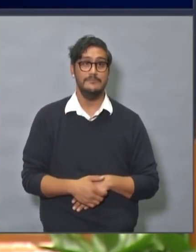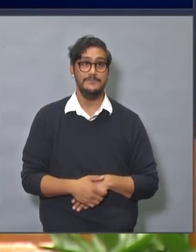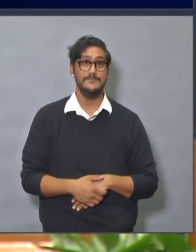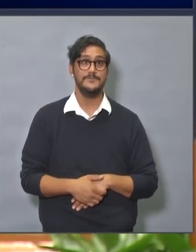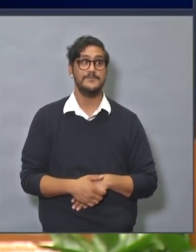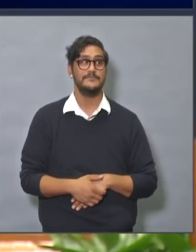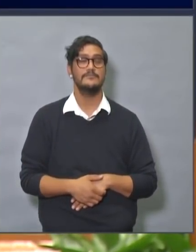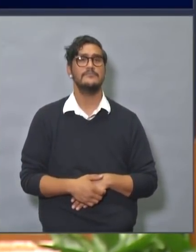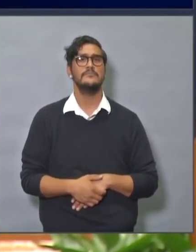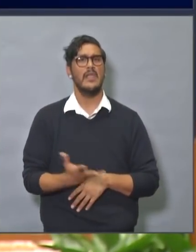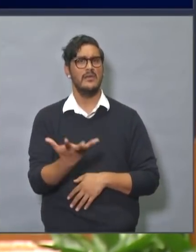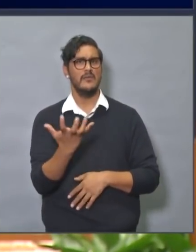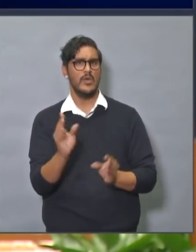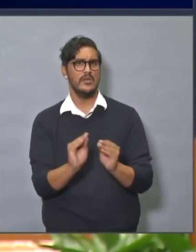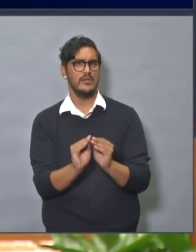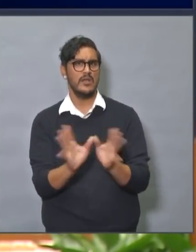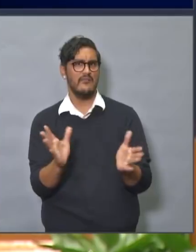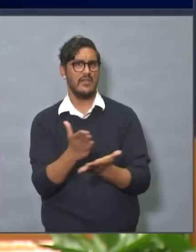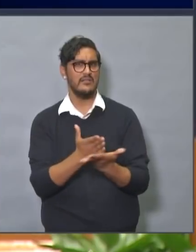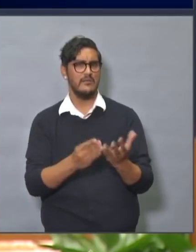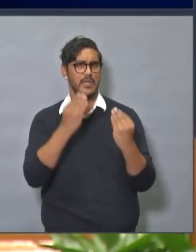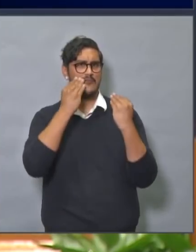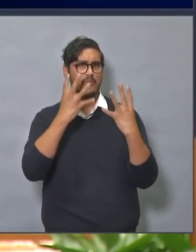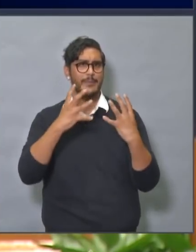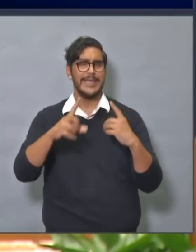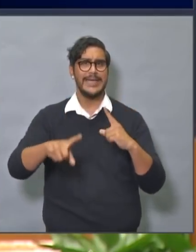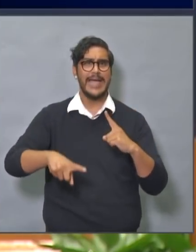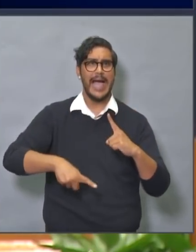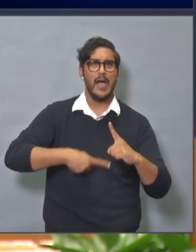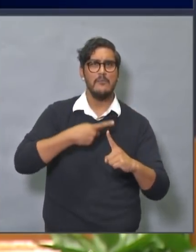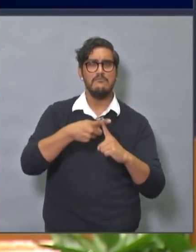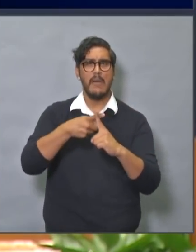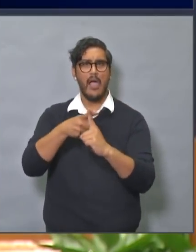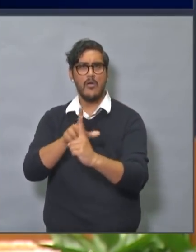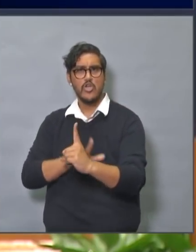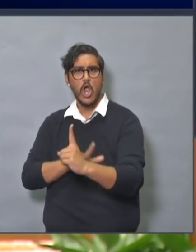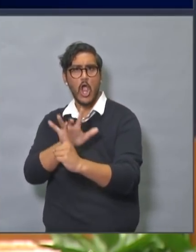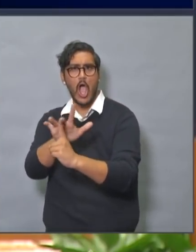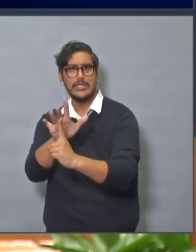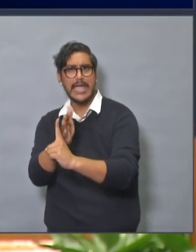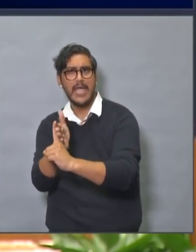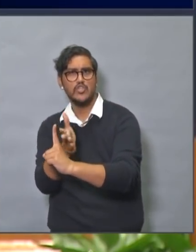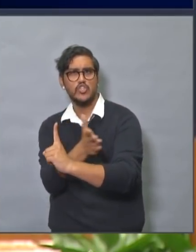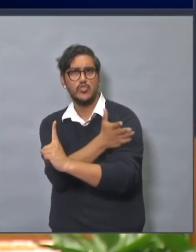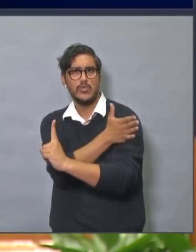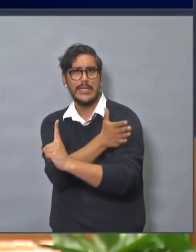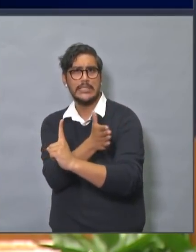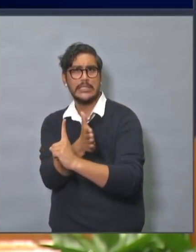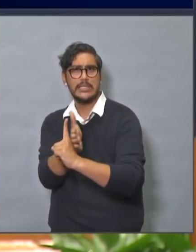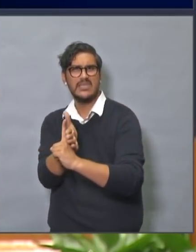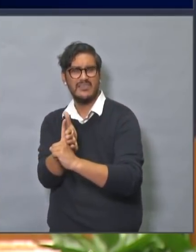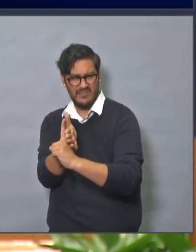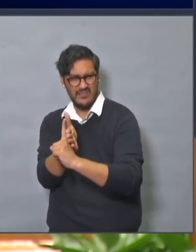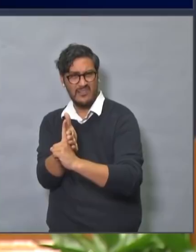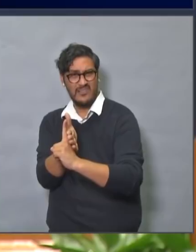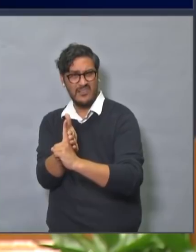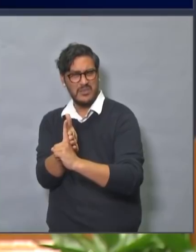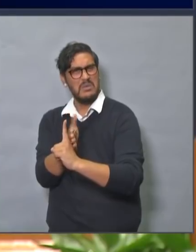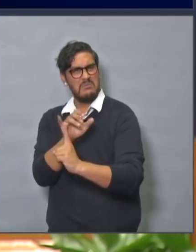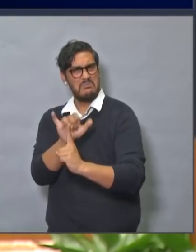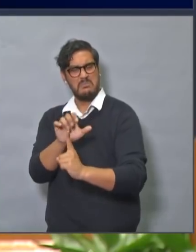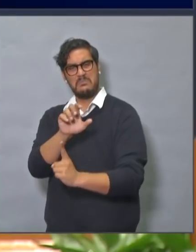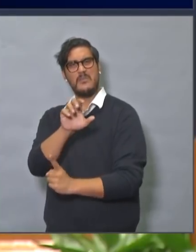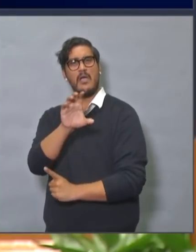Ahora queremos aclarar alguna información sobre el rastreo de contactos. El rastreo de contactos es